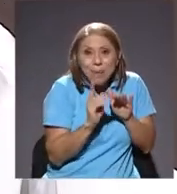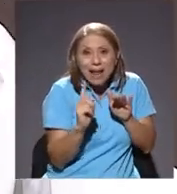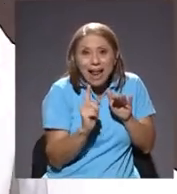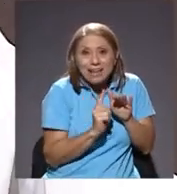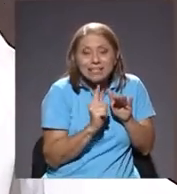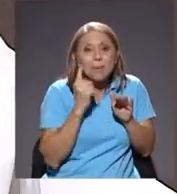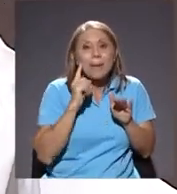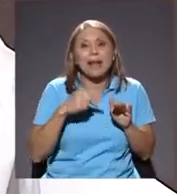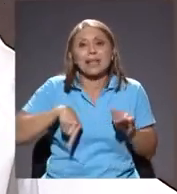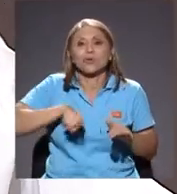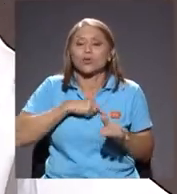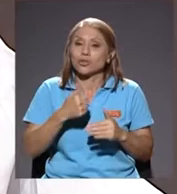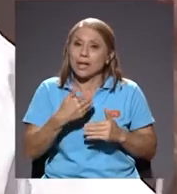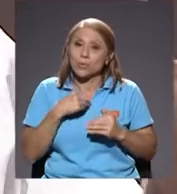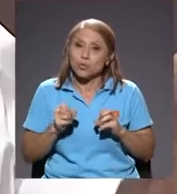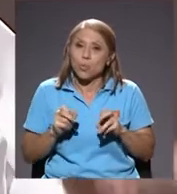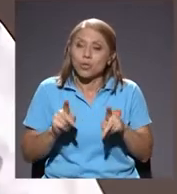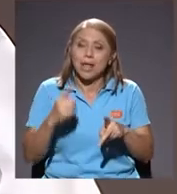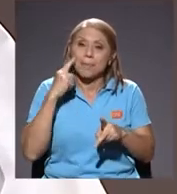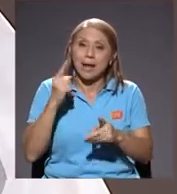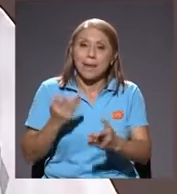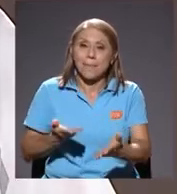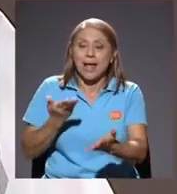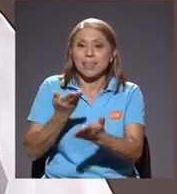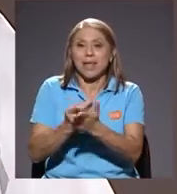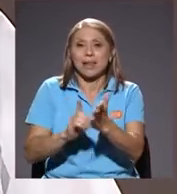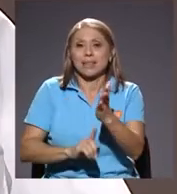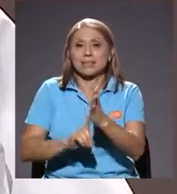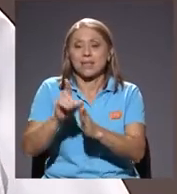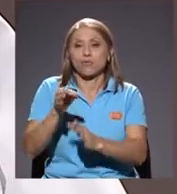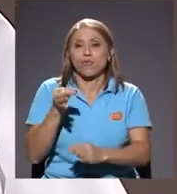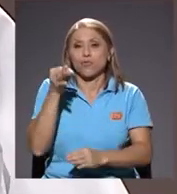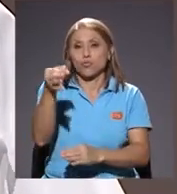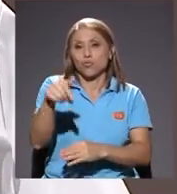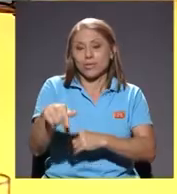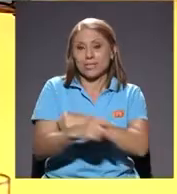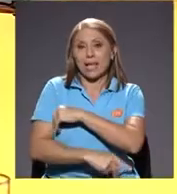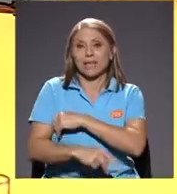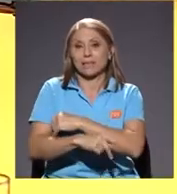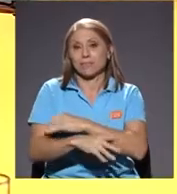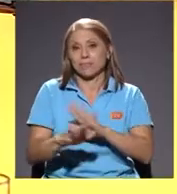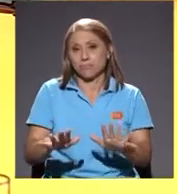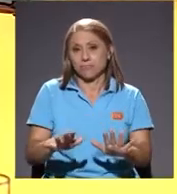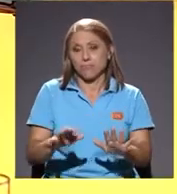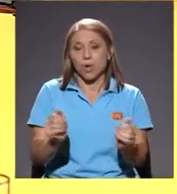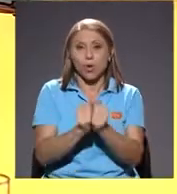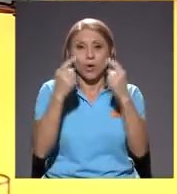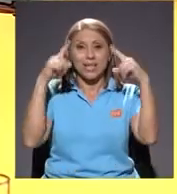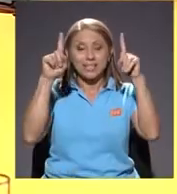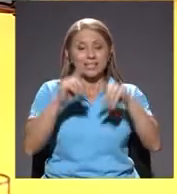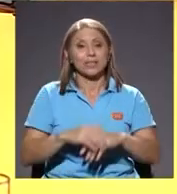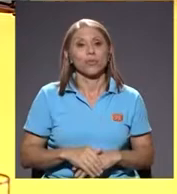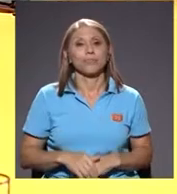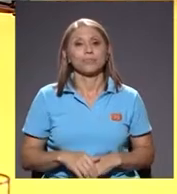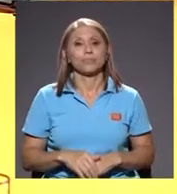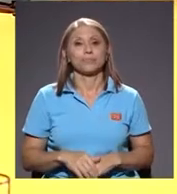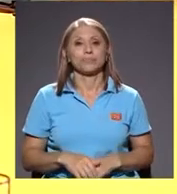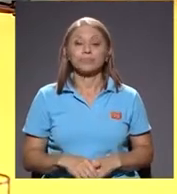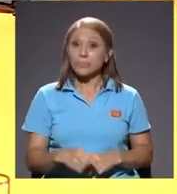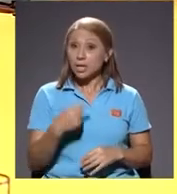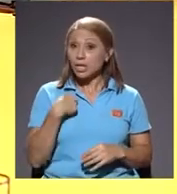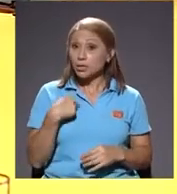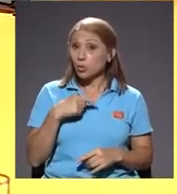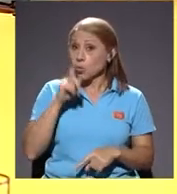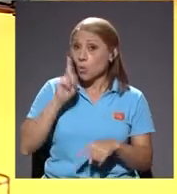poder plantear el desarrollo futuro de esta sociedad con éxito y yo no puedo terminar sin felicitar